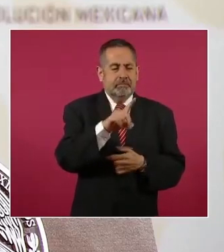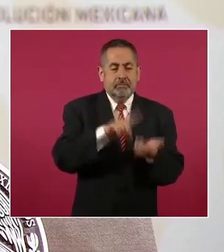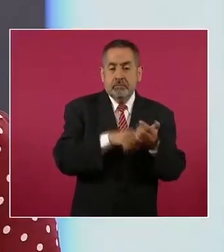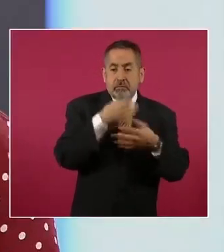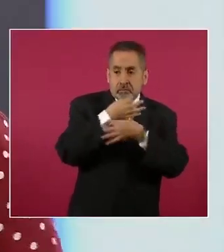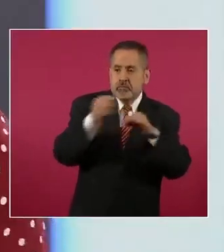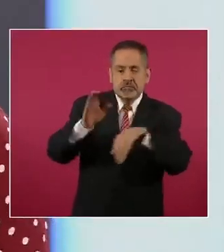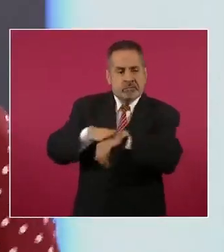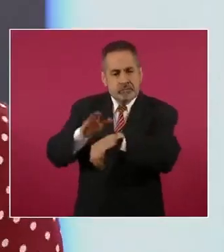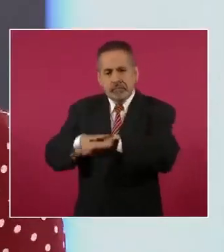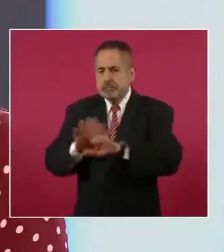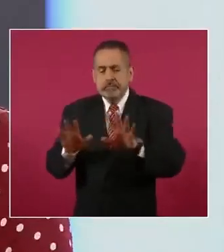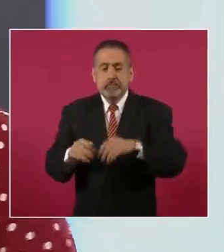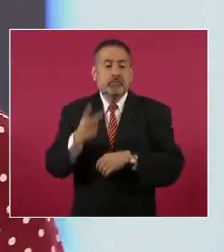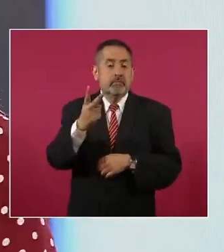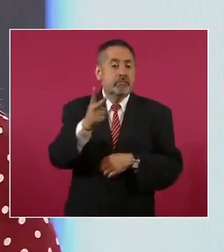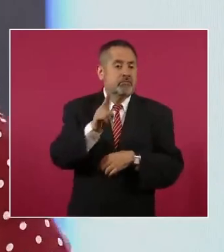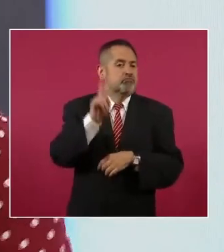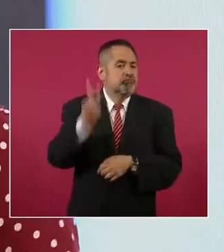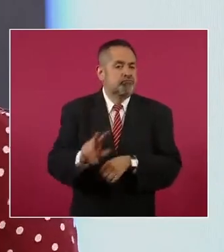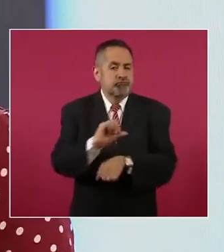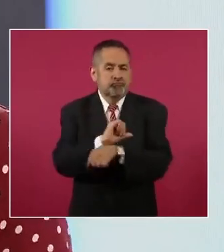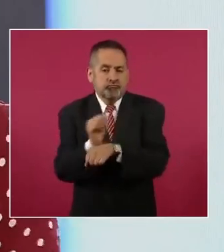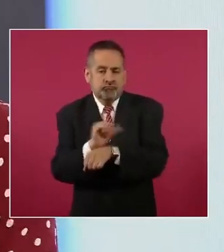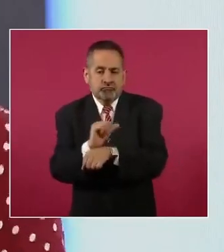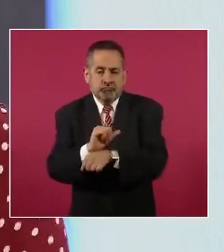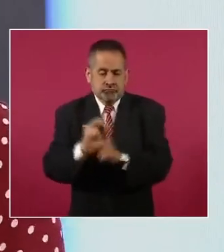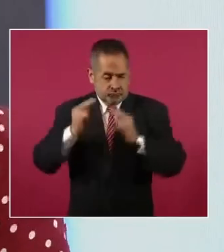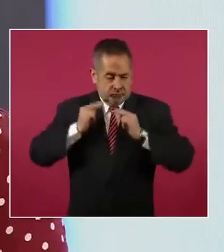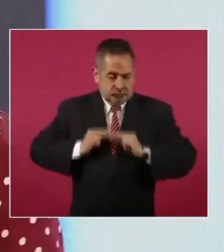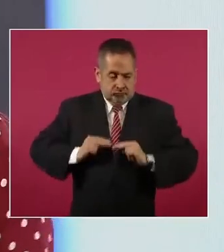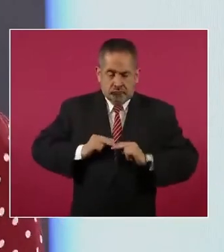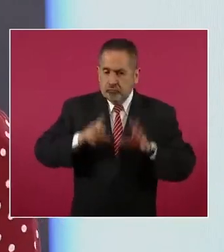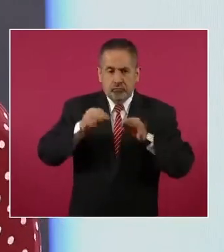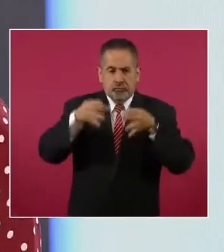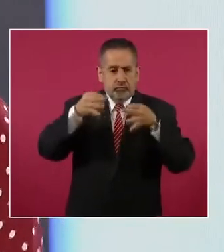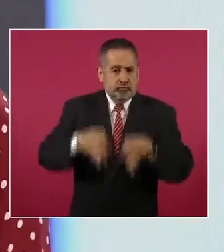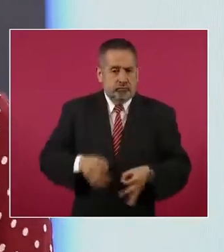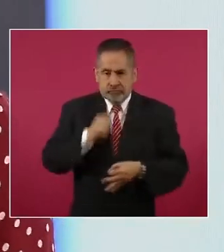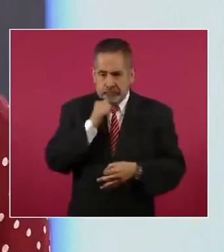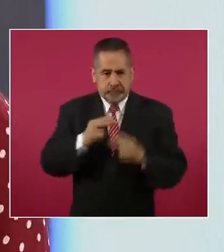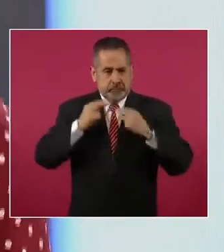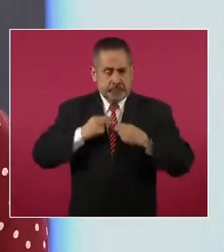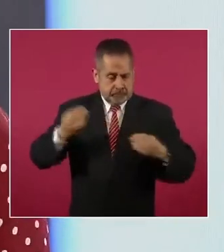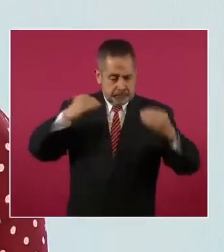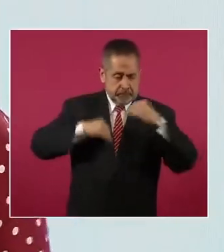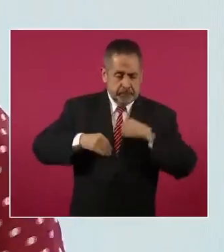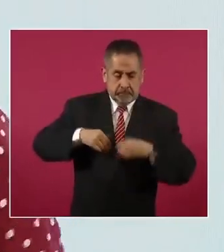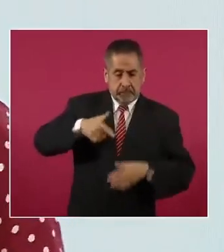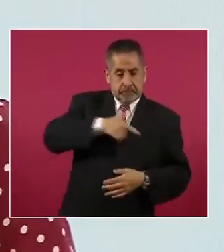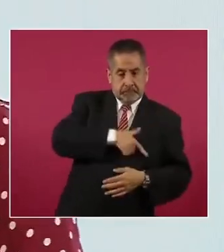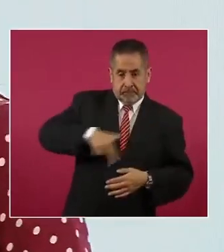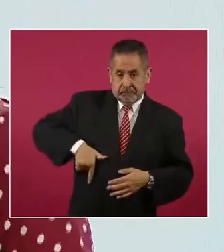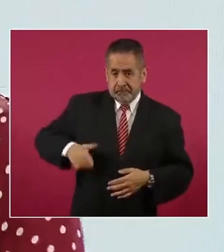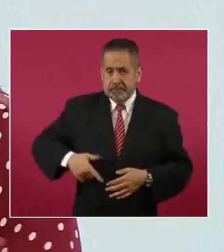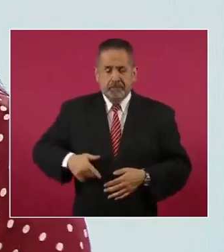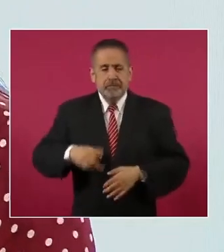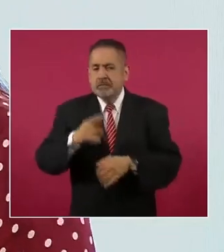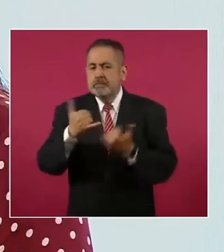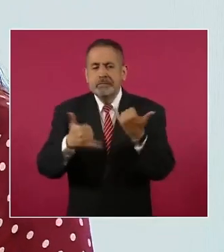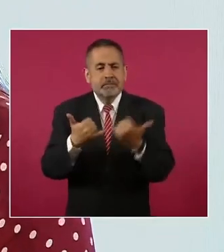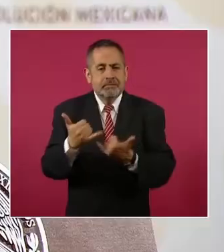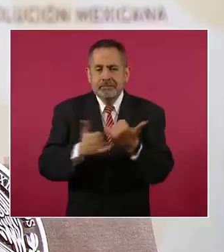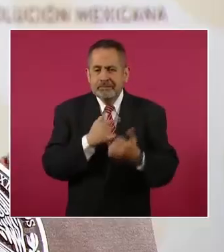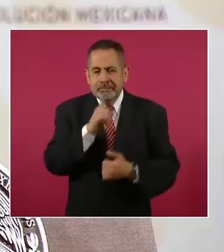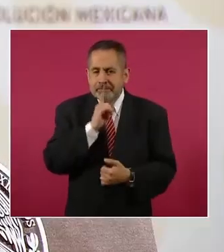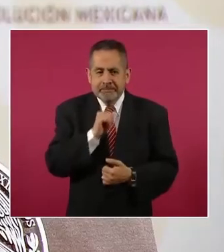que se trataban de dos actores con uniformes no oficiales y armas de utilería. La Secretaría